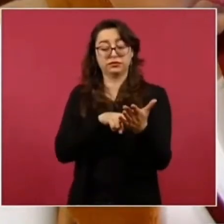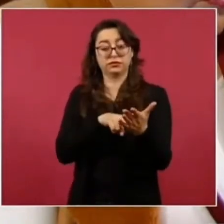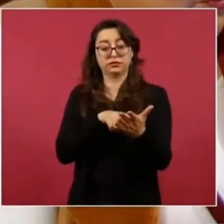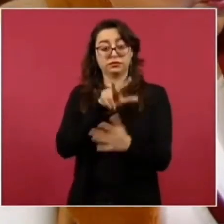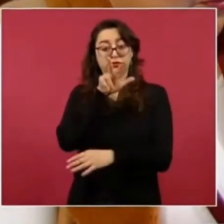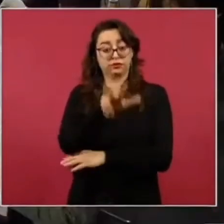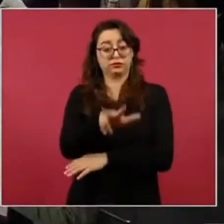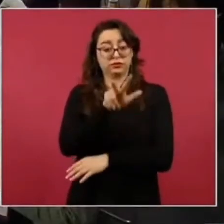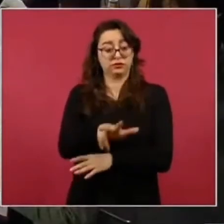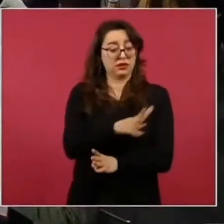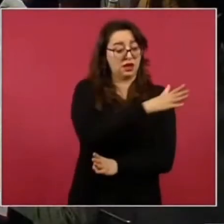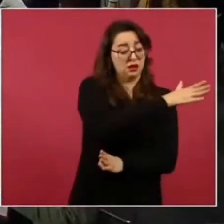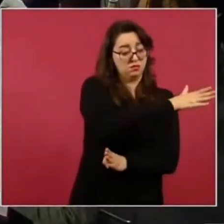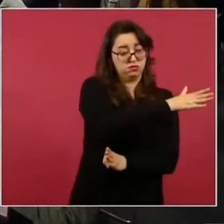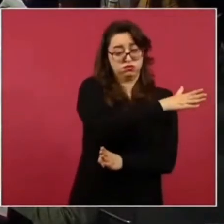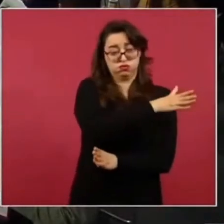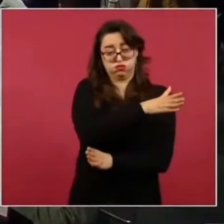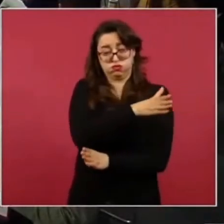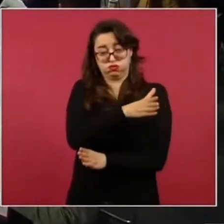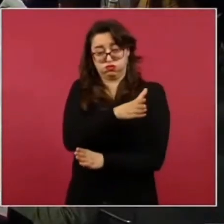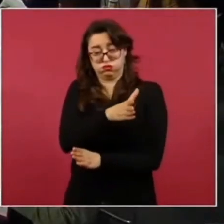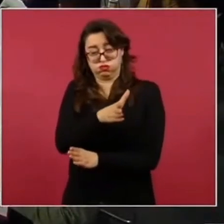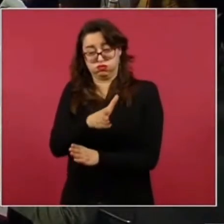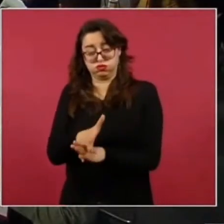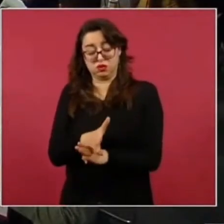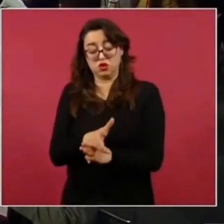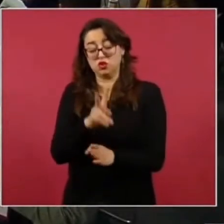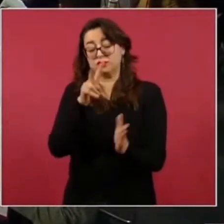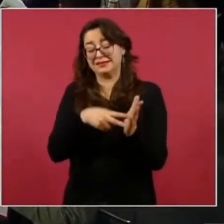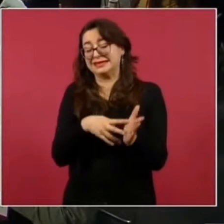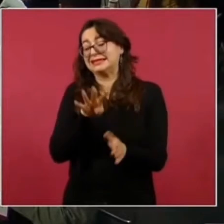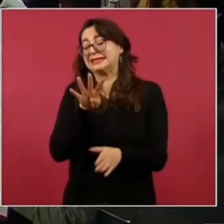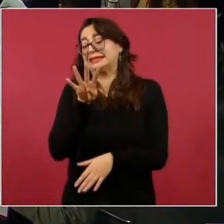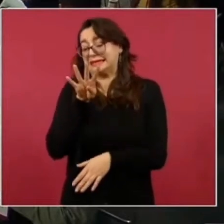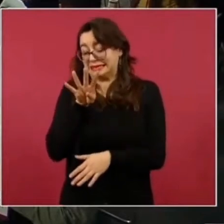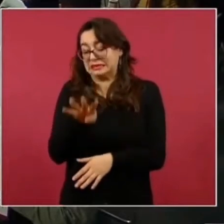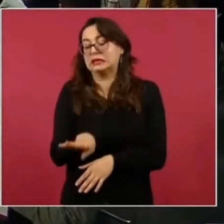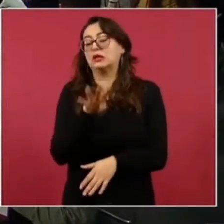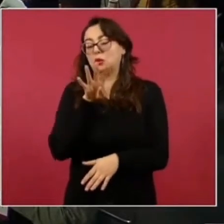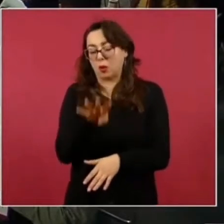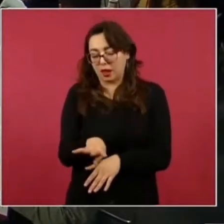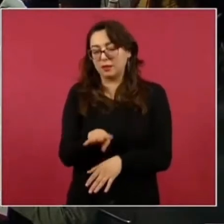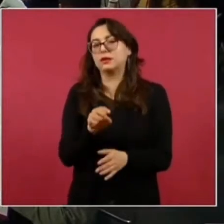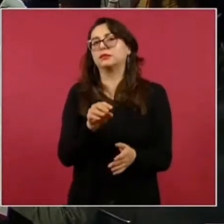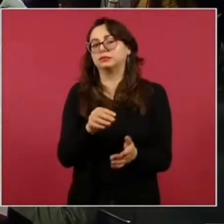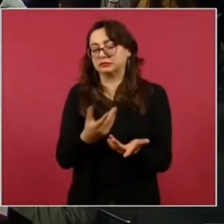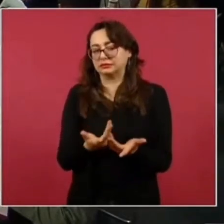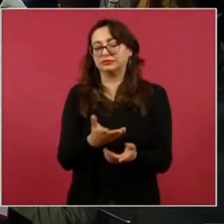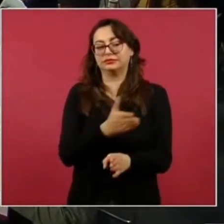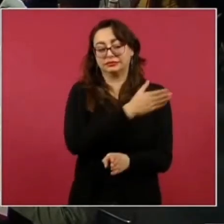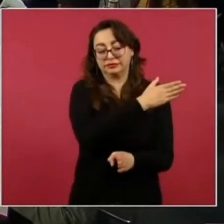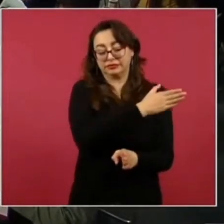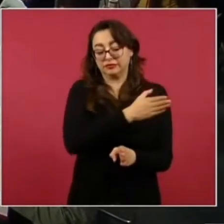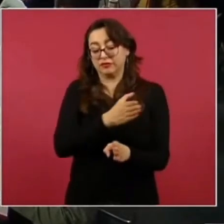hasta que llegamos, todavía el 19 cayó.